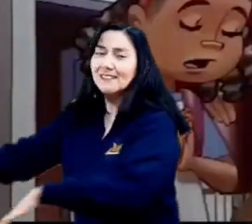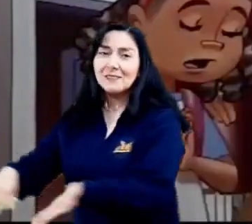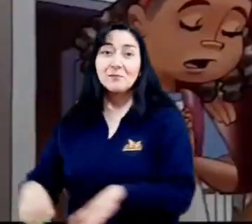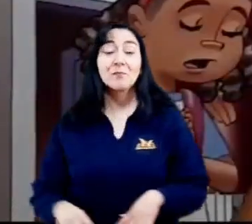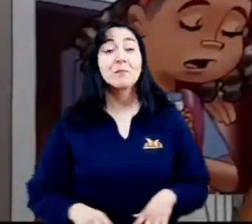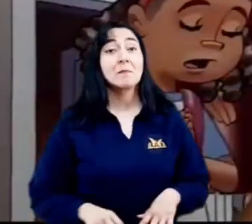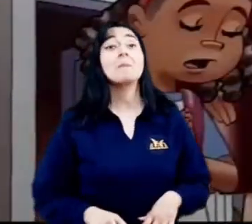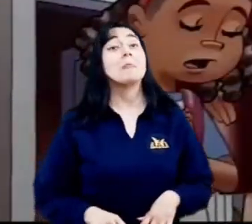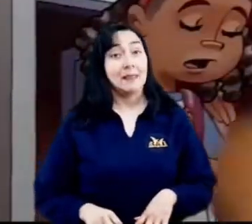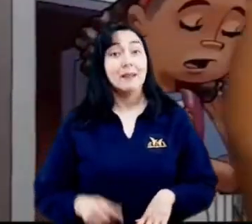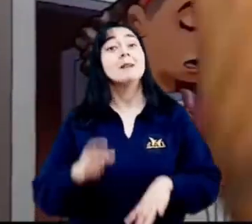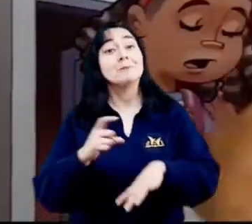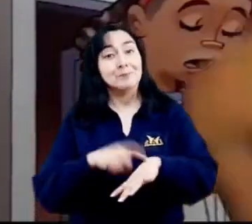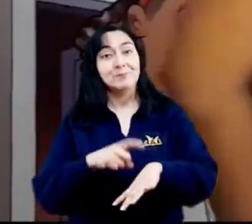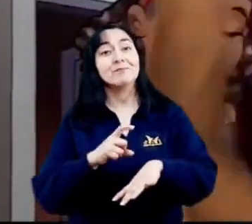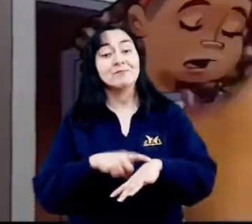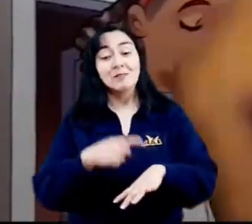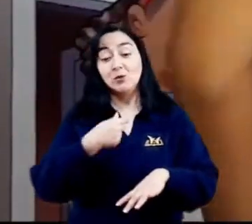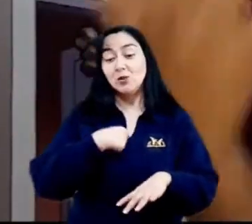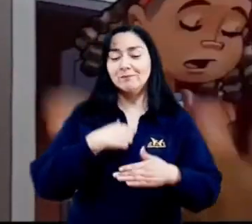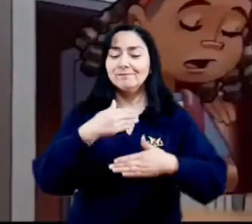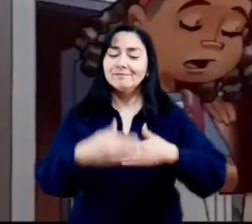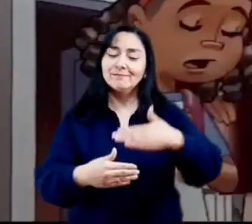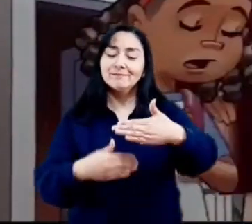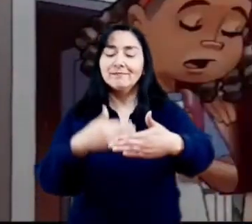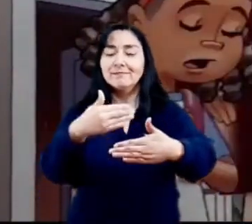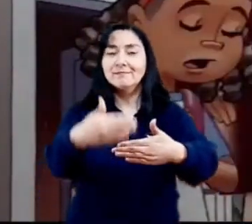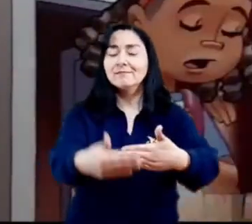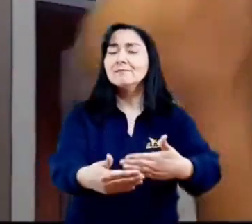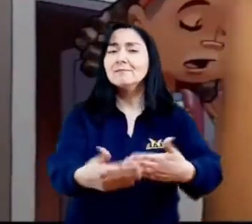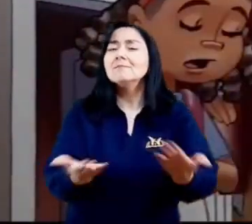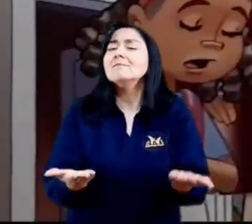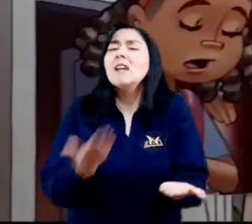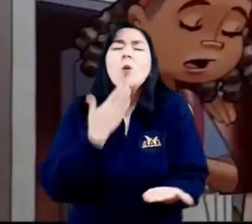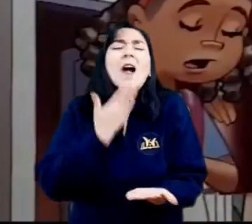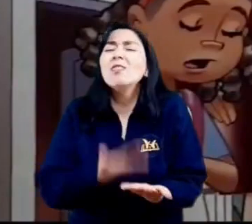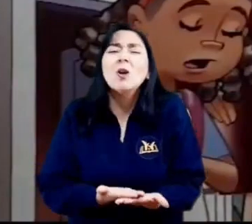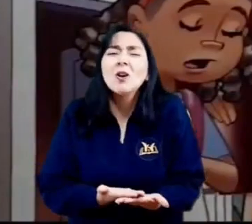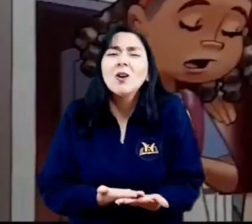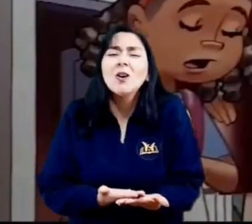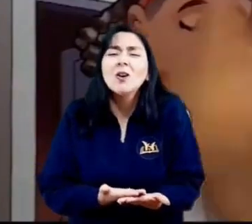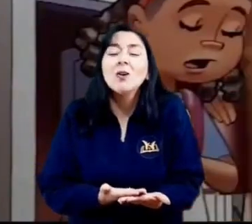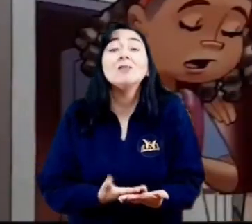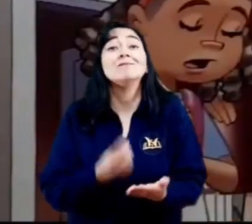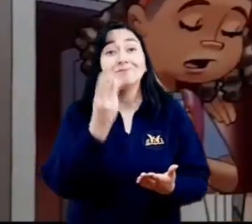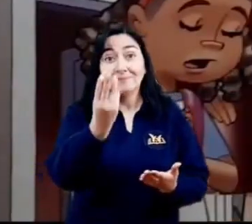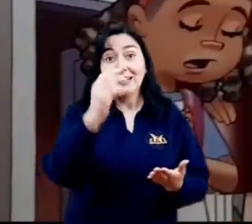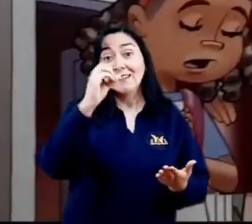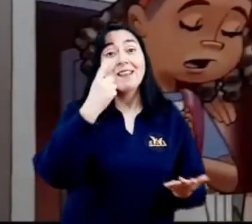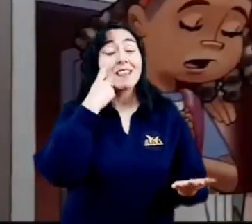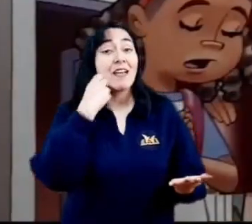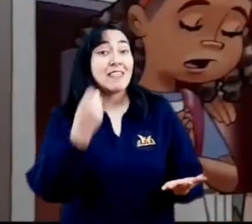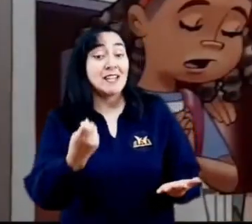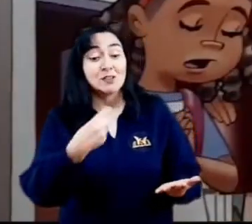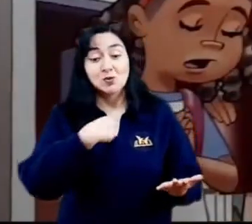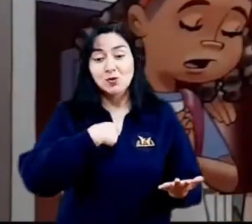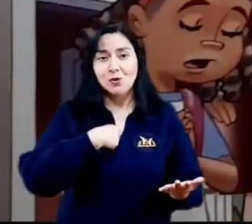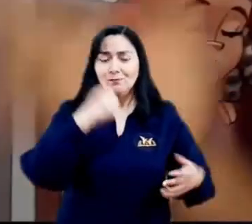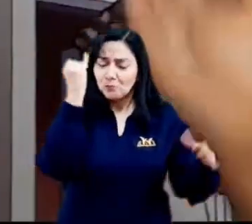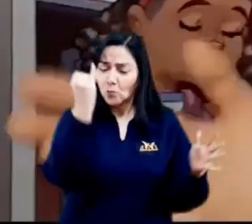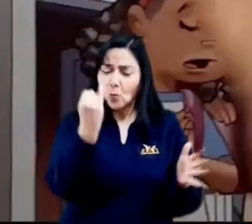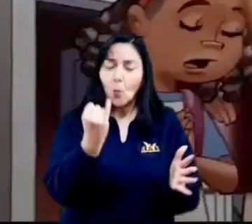Es tiempo de avanzar, en 30 días perdiendo peso